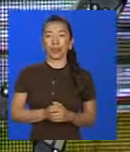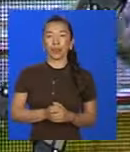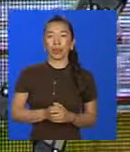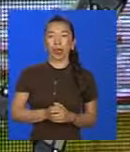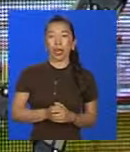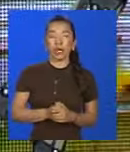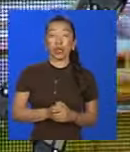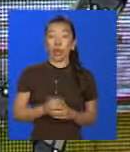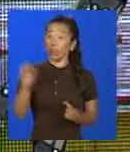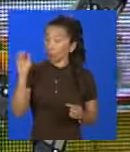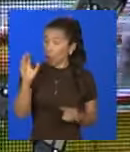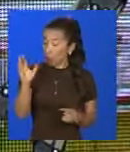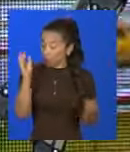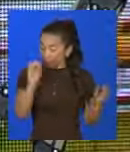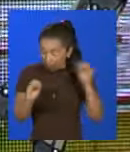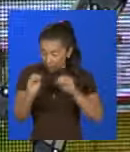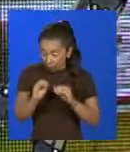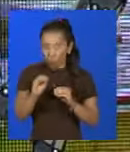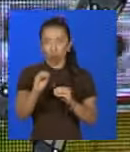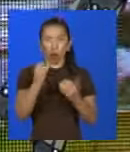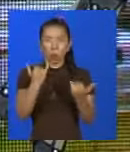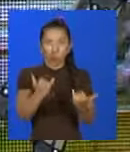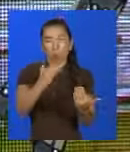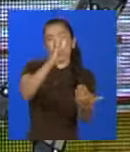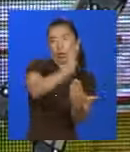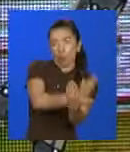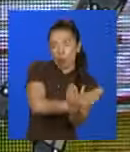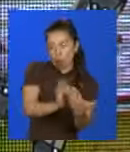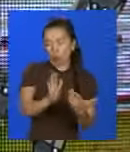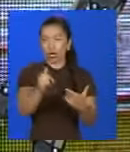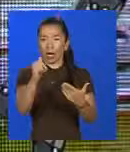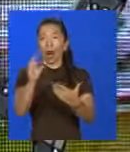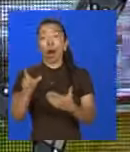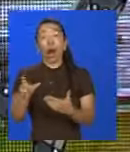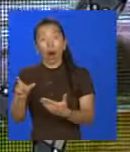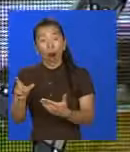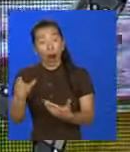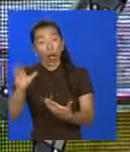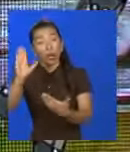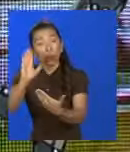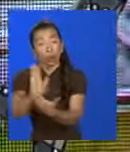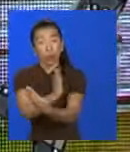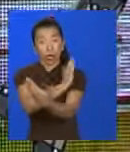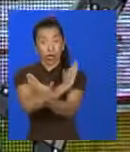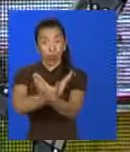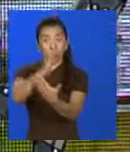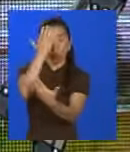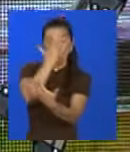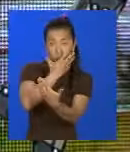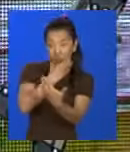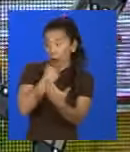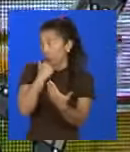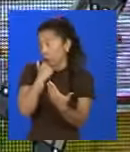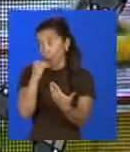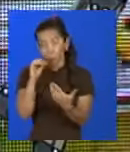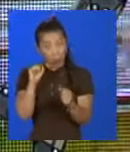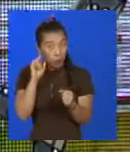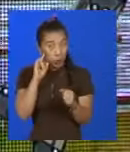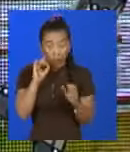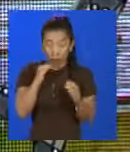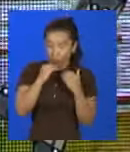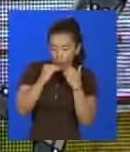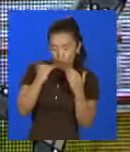realización tiene toda la música es original, toda. Sí. La canción es una canción muy hermosa, no sé si pudiéramos oírla, pero no sé si la